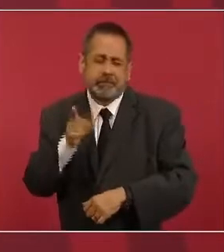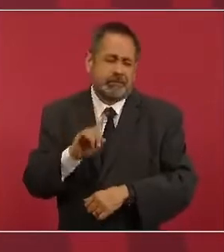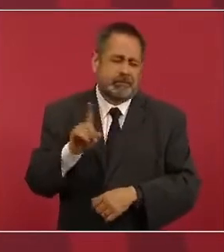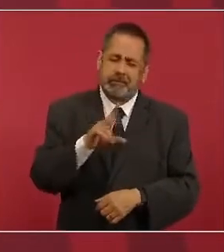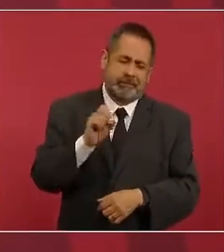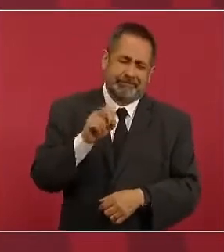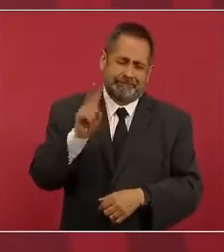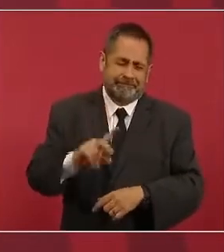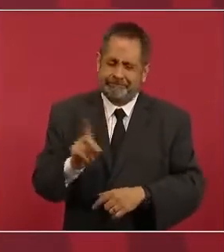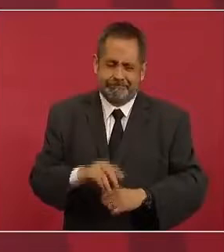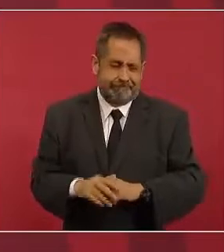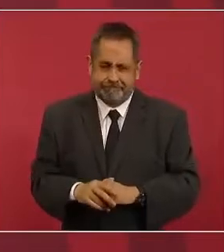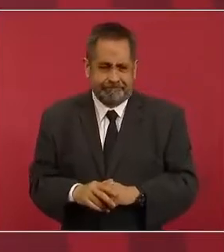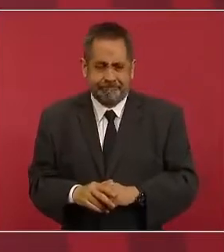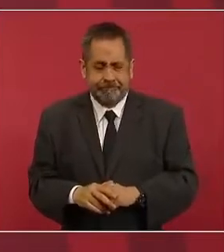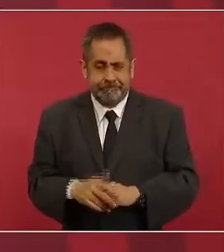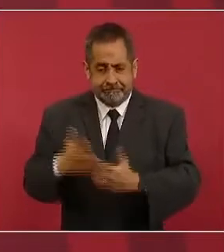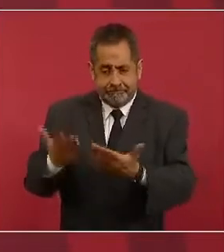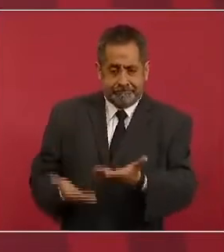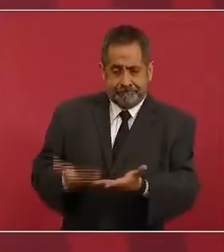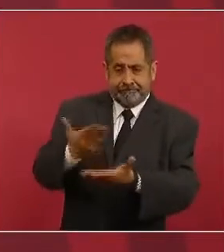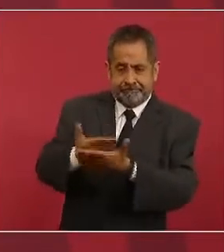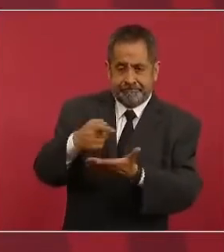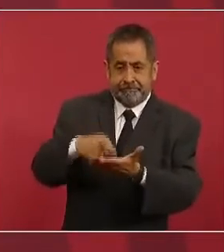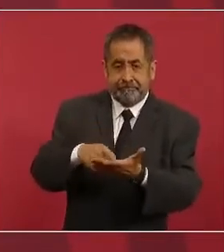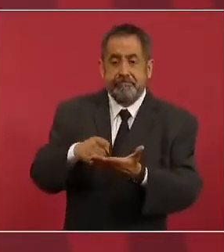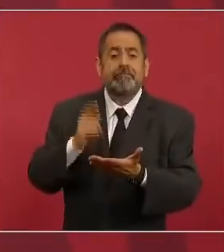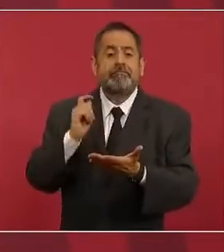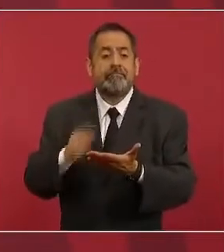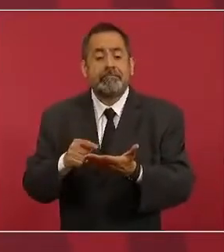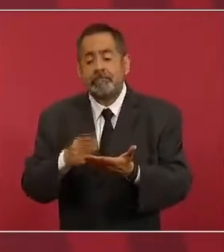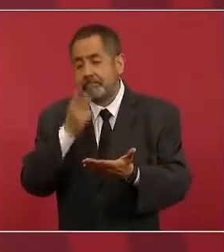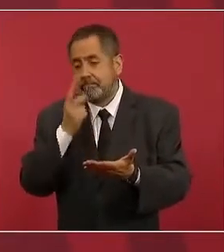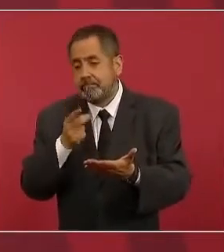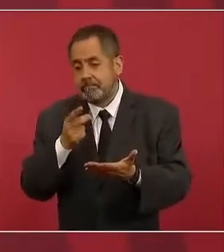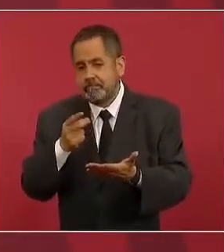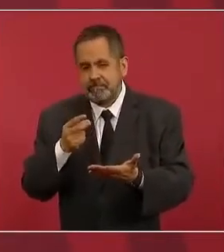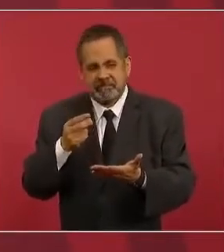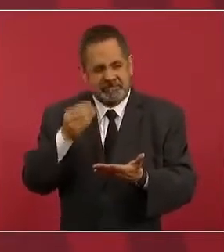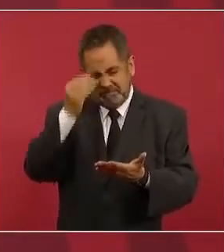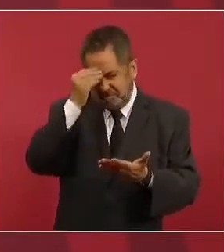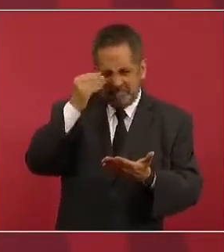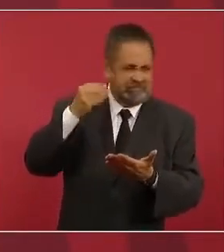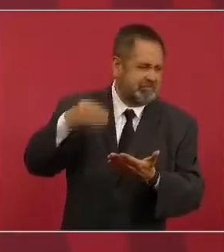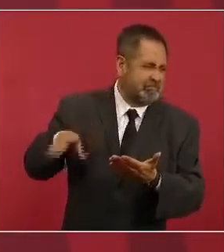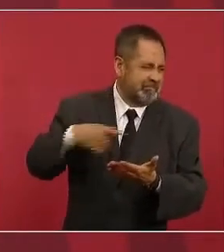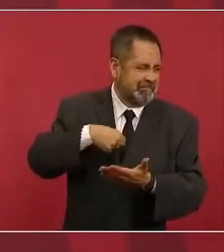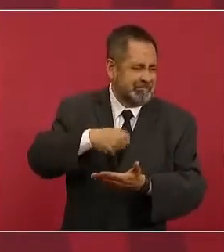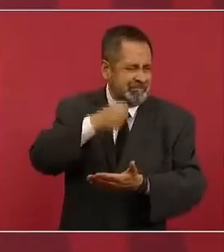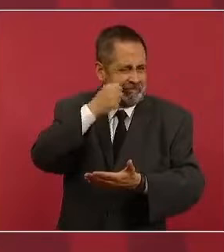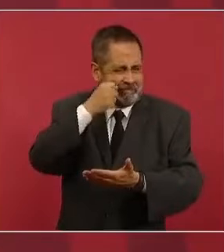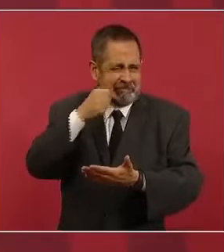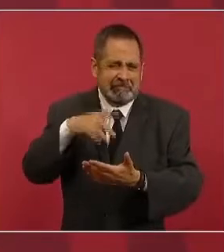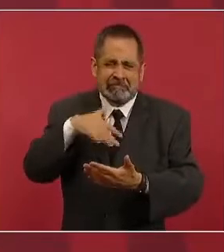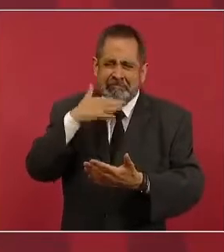No es cierto que no nos importe producir energía